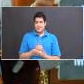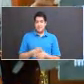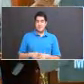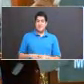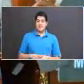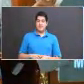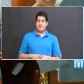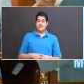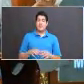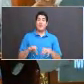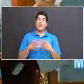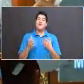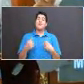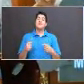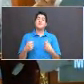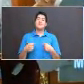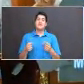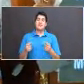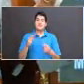¿Cómo le vamos a hacer?